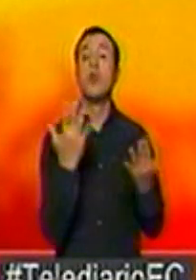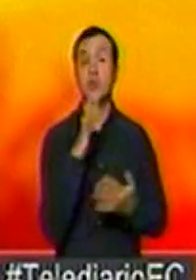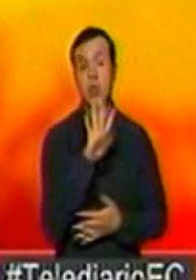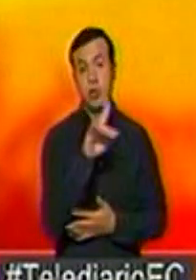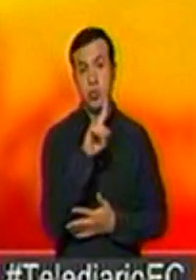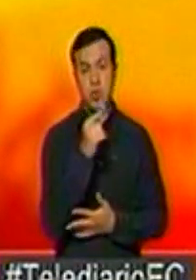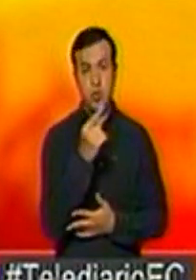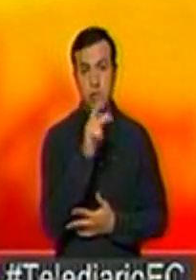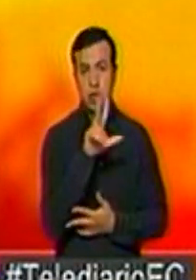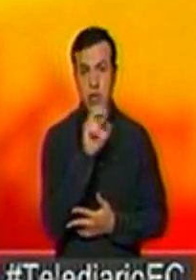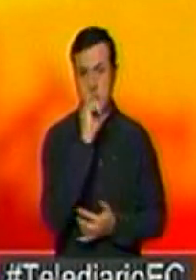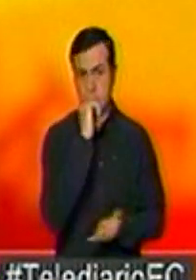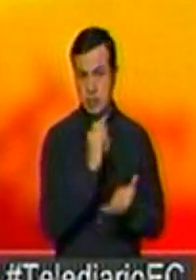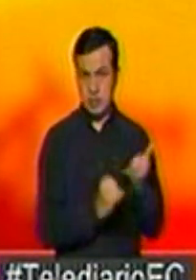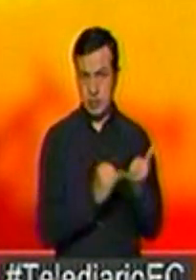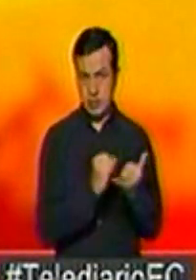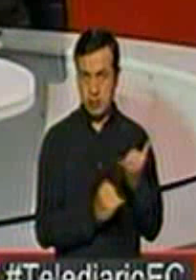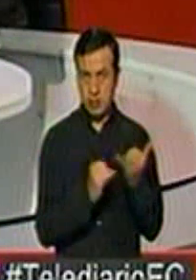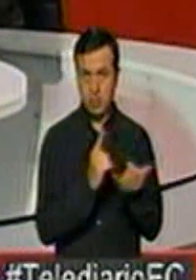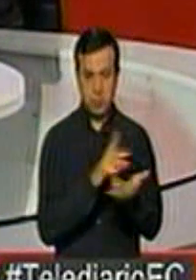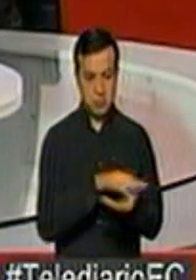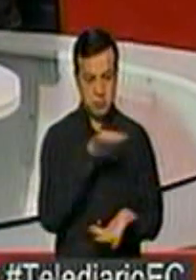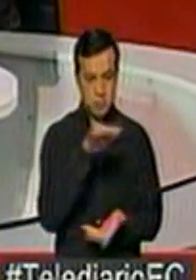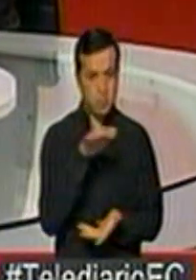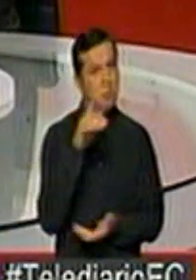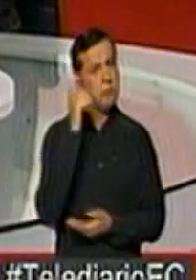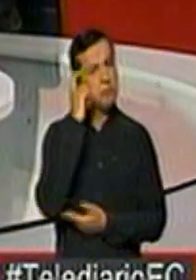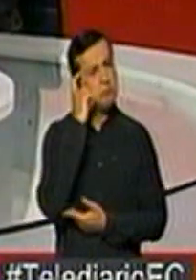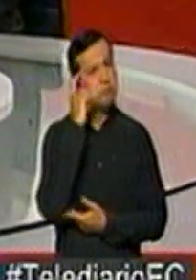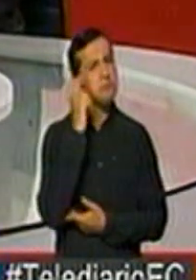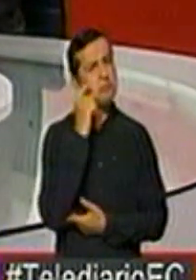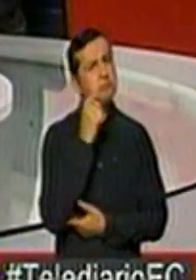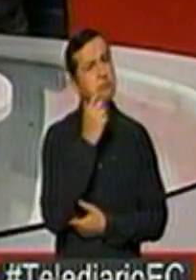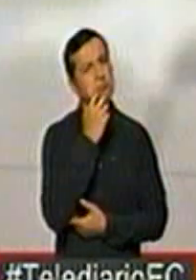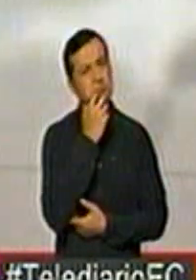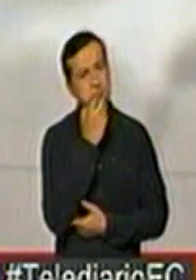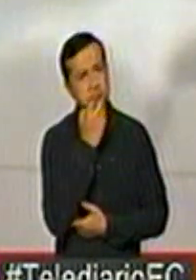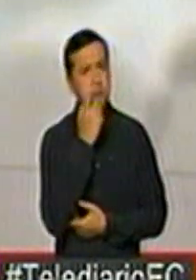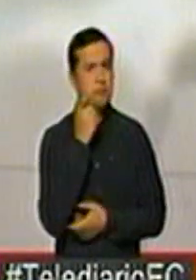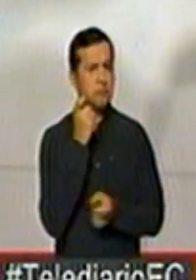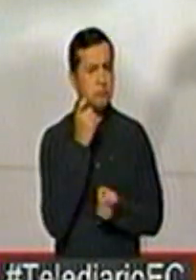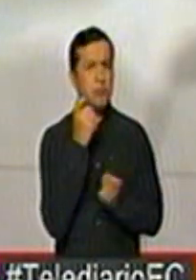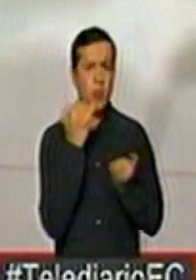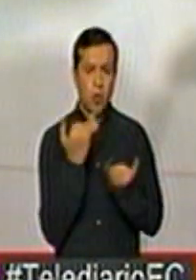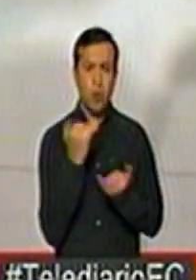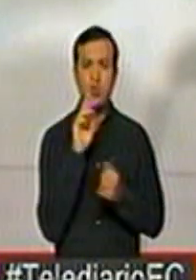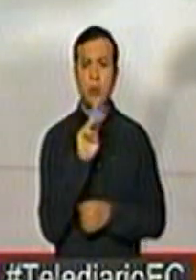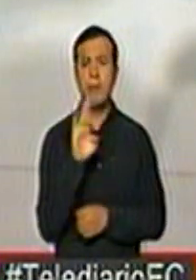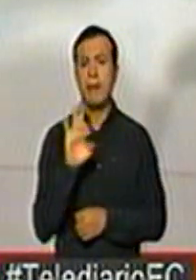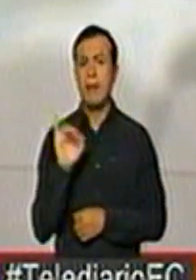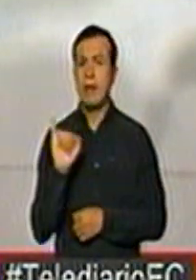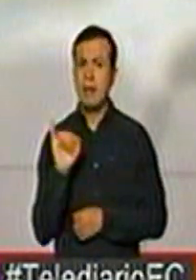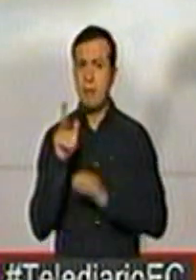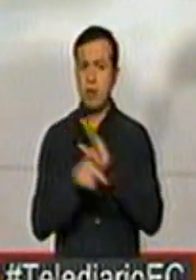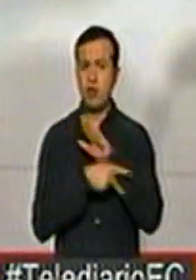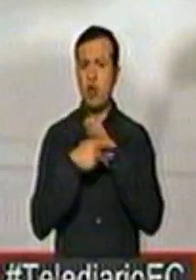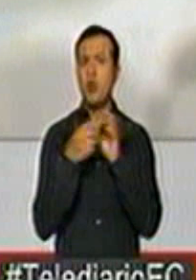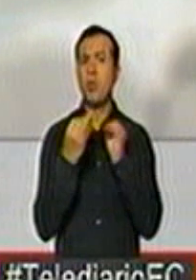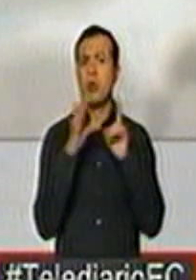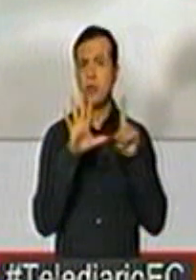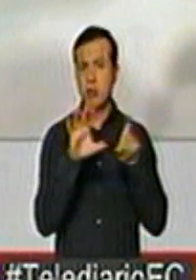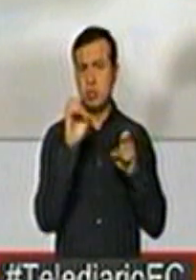de $51,30, un monto que, según Flores, es conservador. Hoy por hoy el WTI está aproximándose a los 60, a